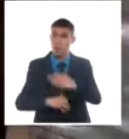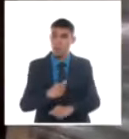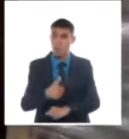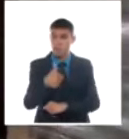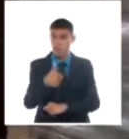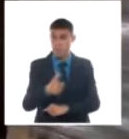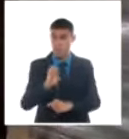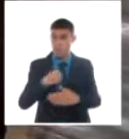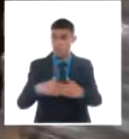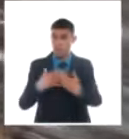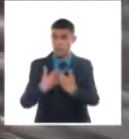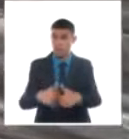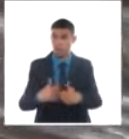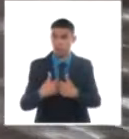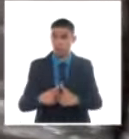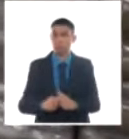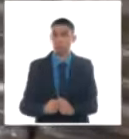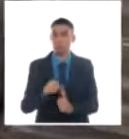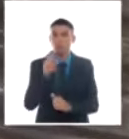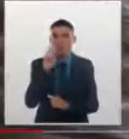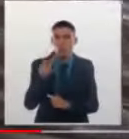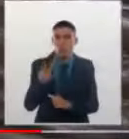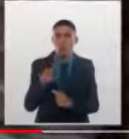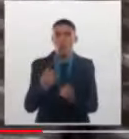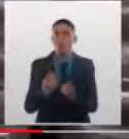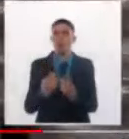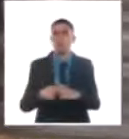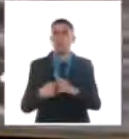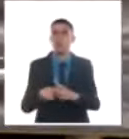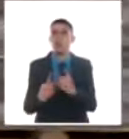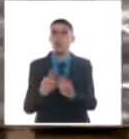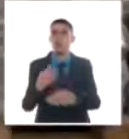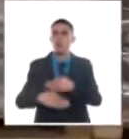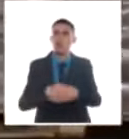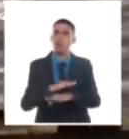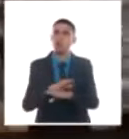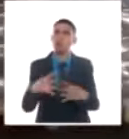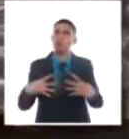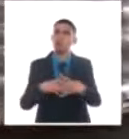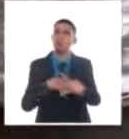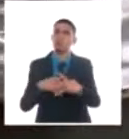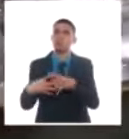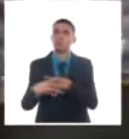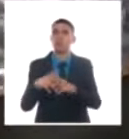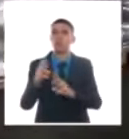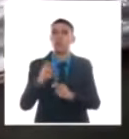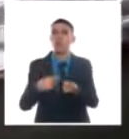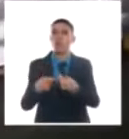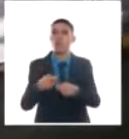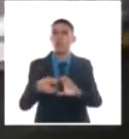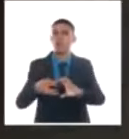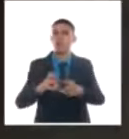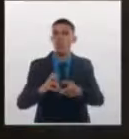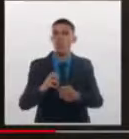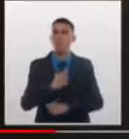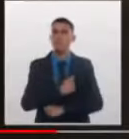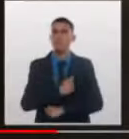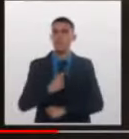de Agroalimentaria que en la búsqueda de soluciones se han establecido relaciones comerciales con las formas de gestión no